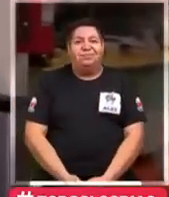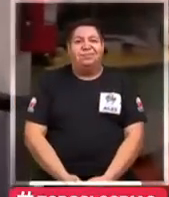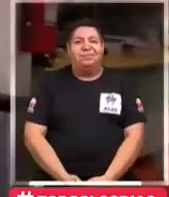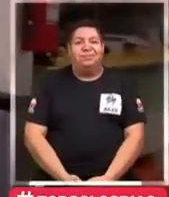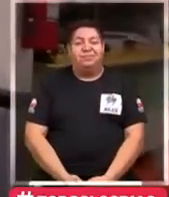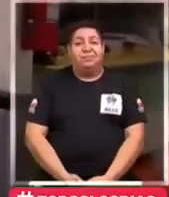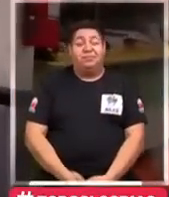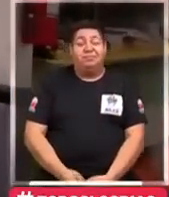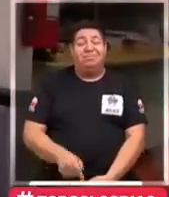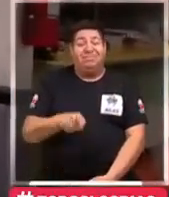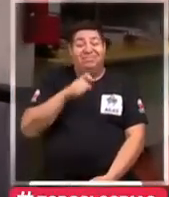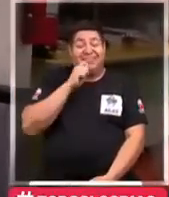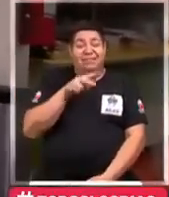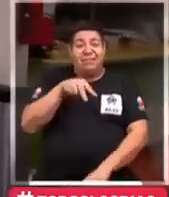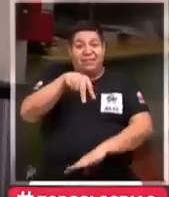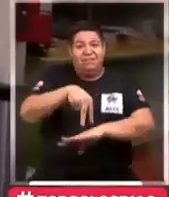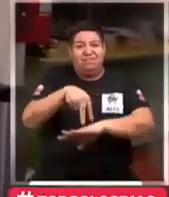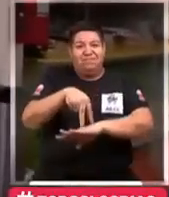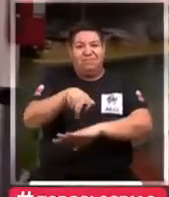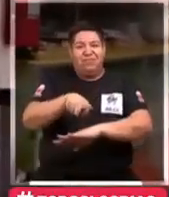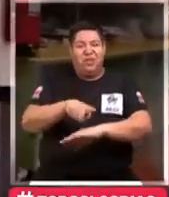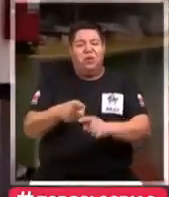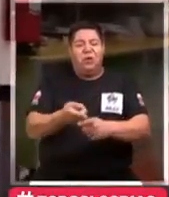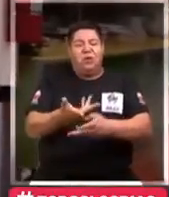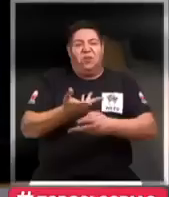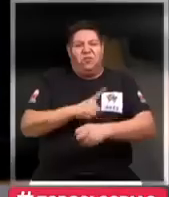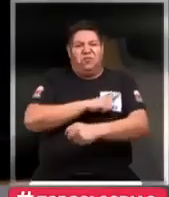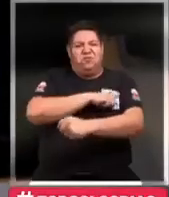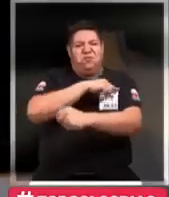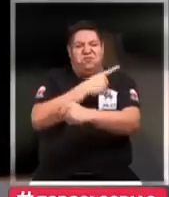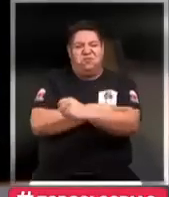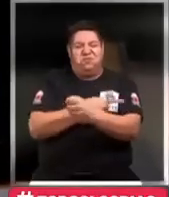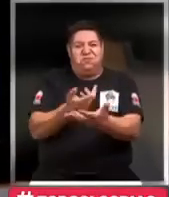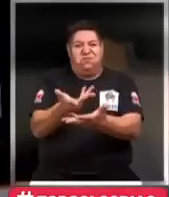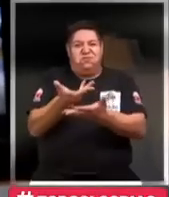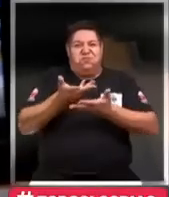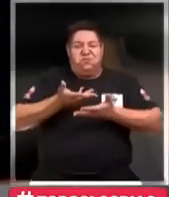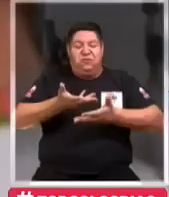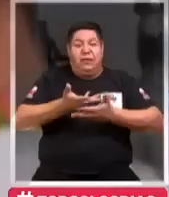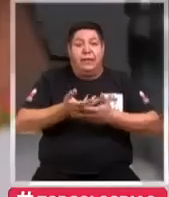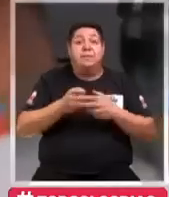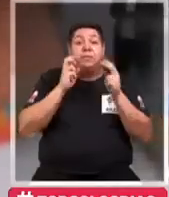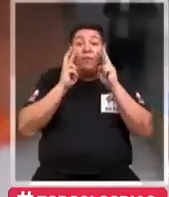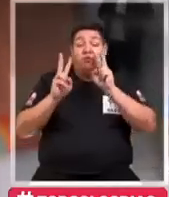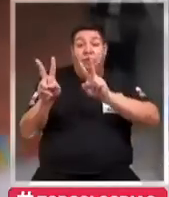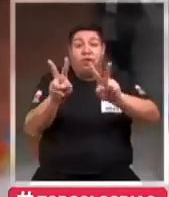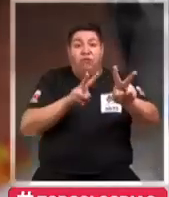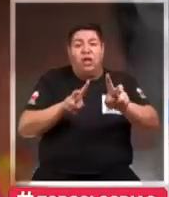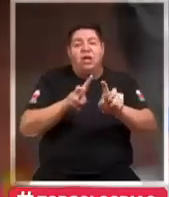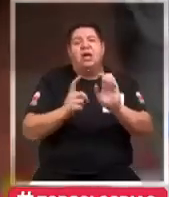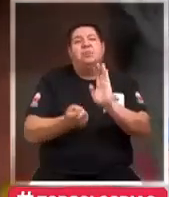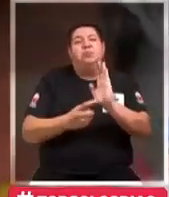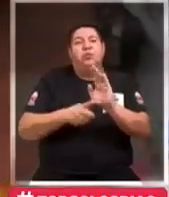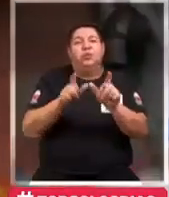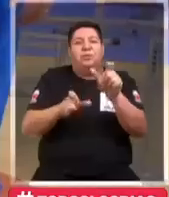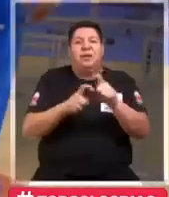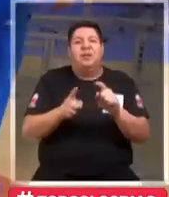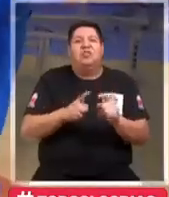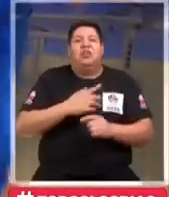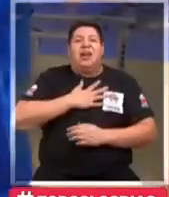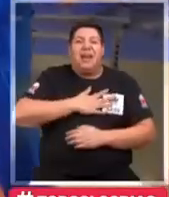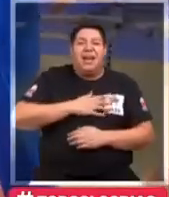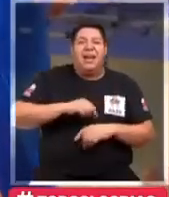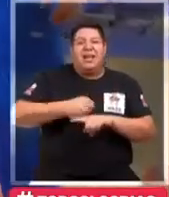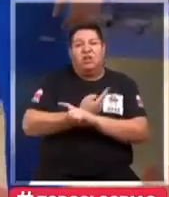El estar ahí te fortalece, pero rotundamente. Hemos visto las ganas de querer volver a